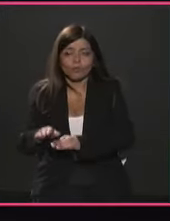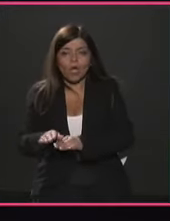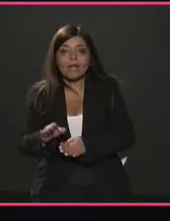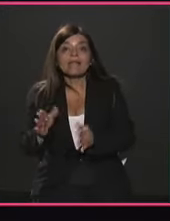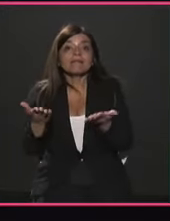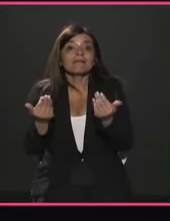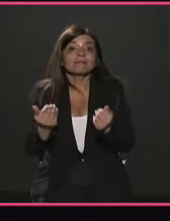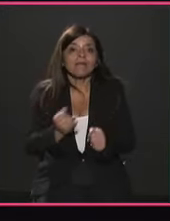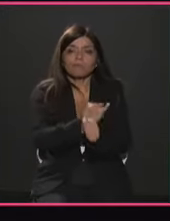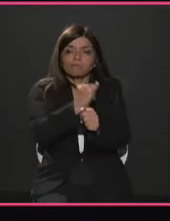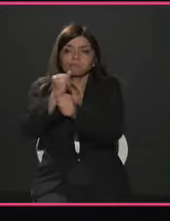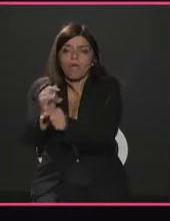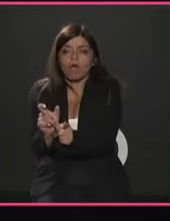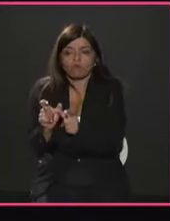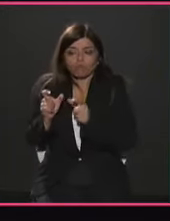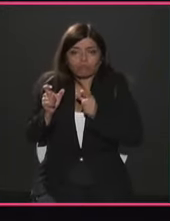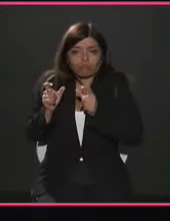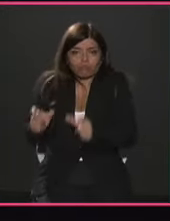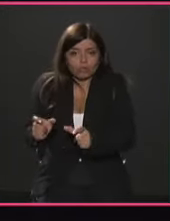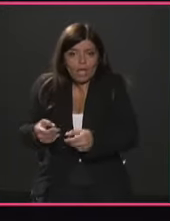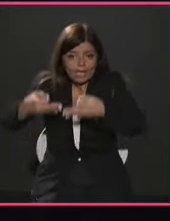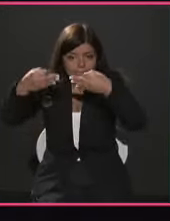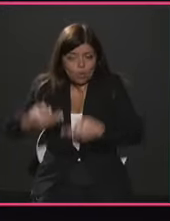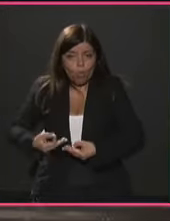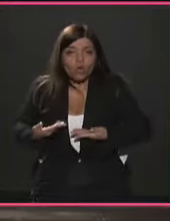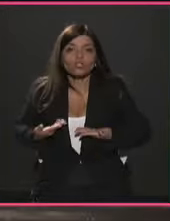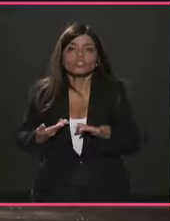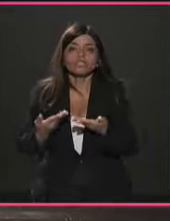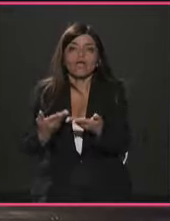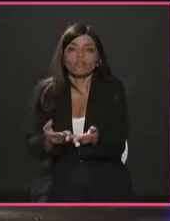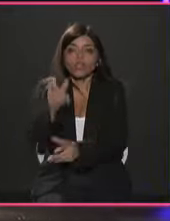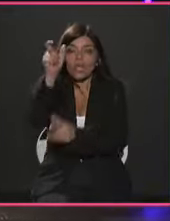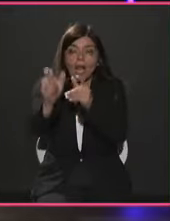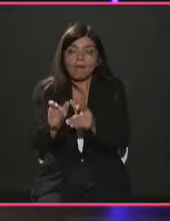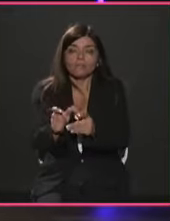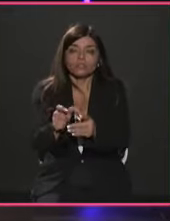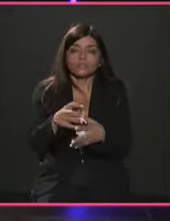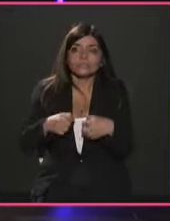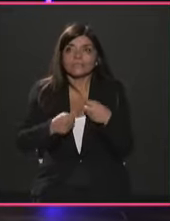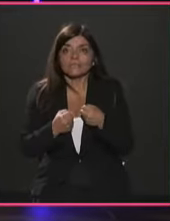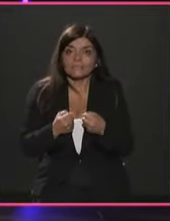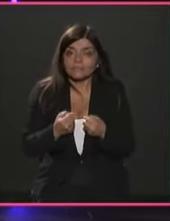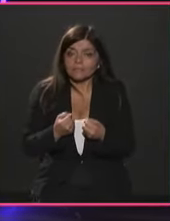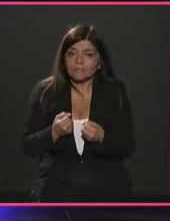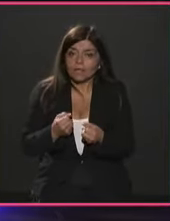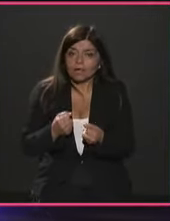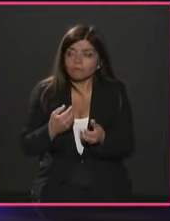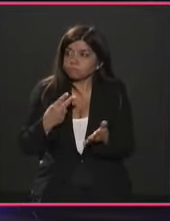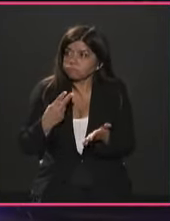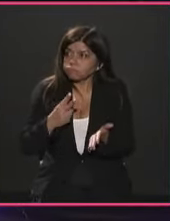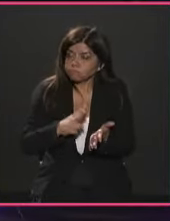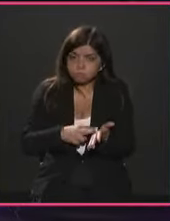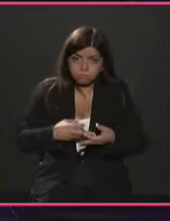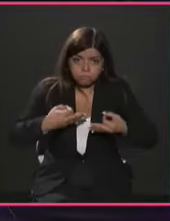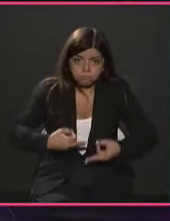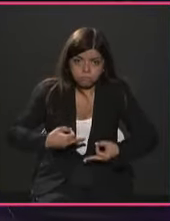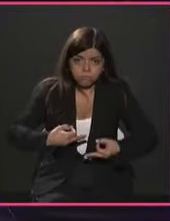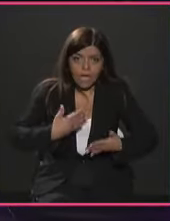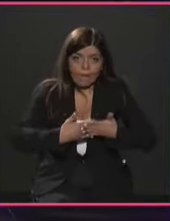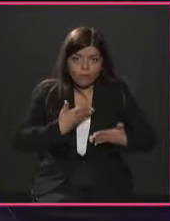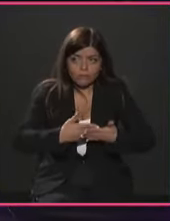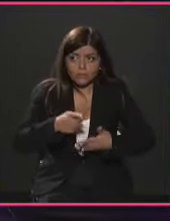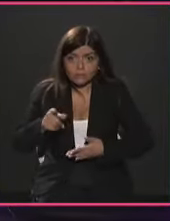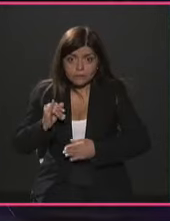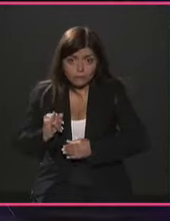aseguren que las cosas que se ofrecen a personas desesperadas realmente funcionen recuerden